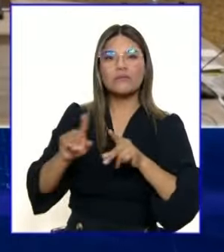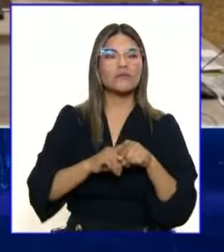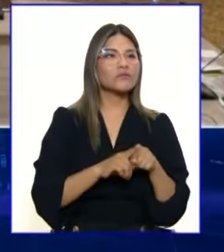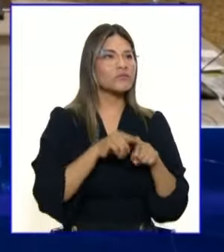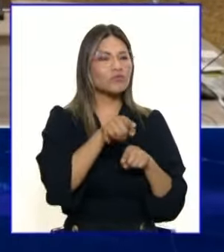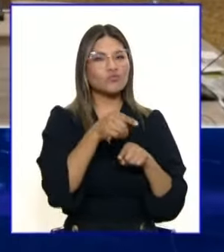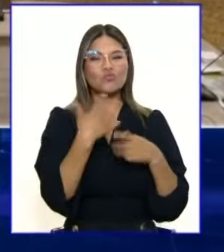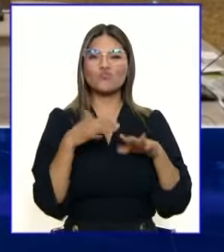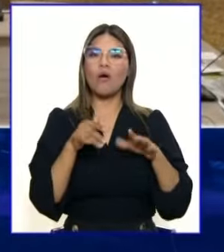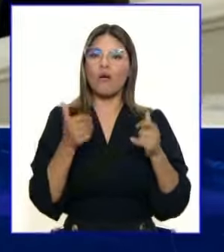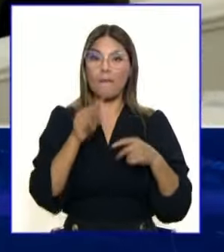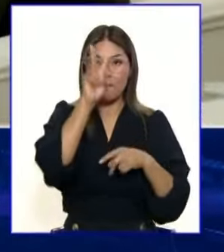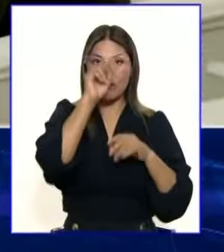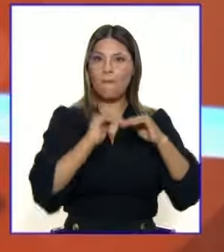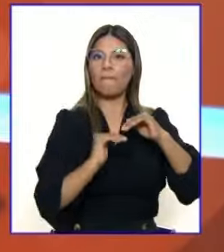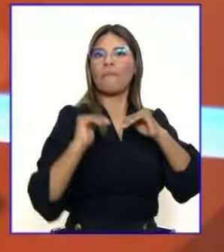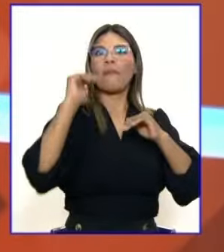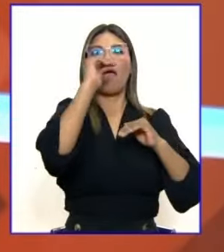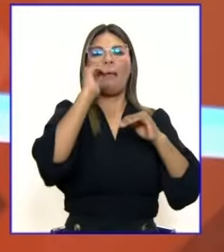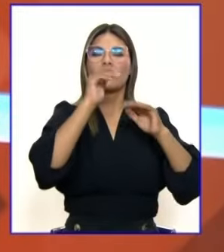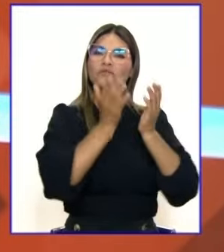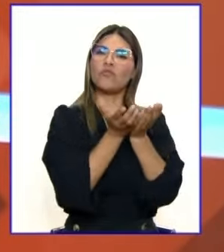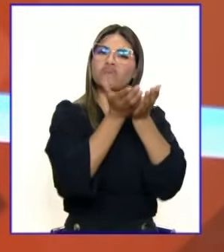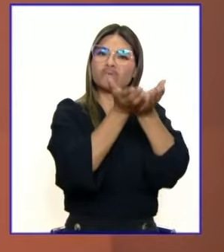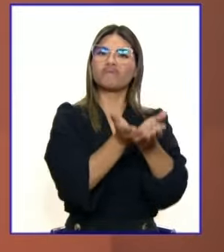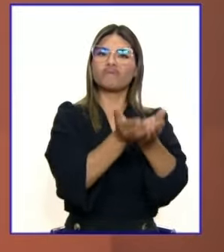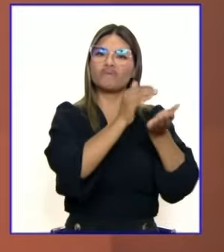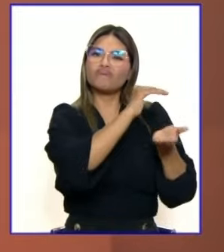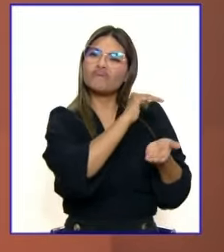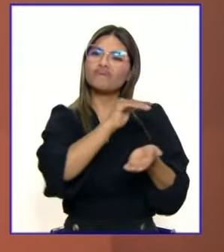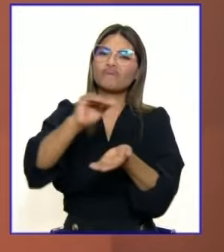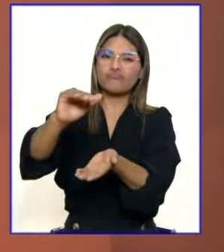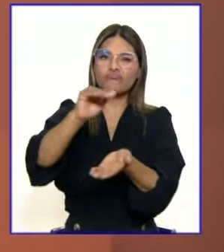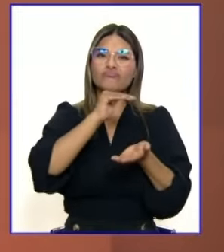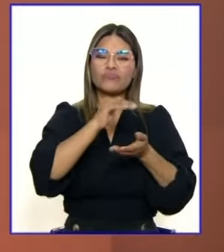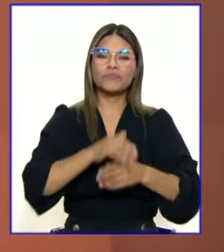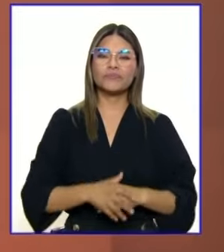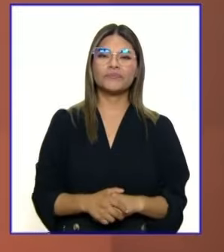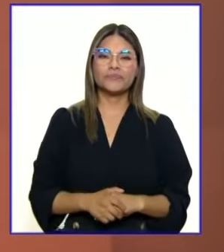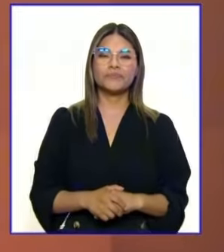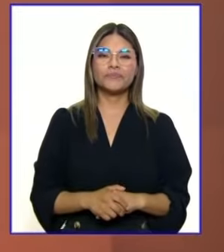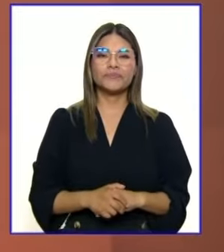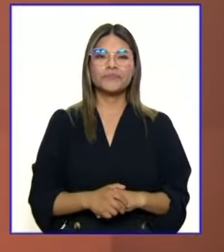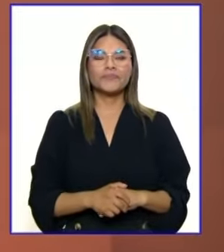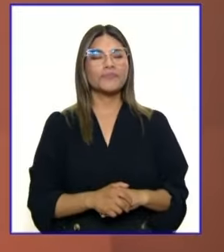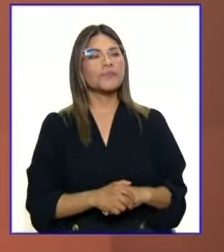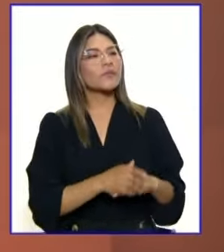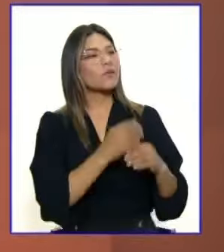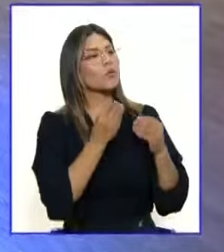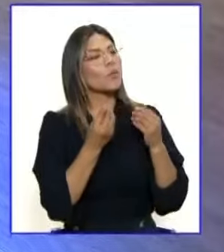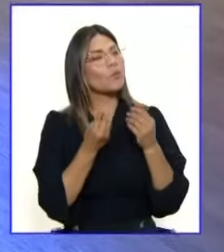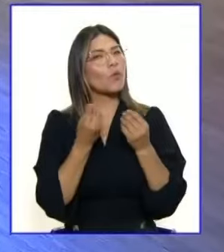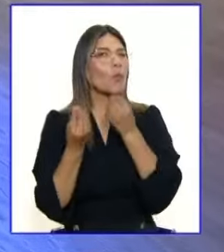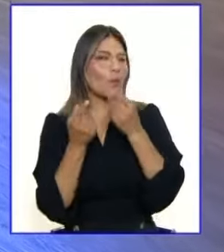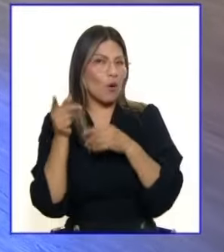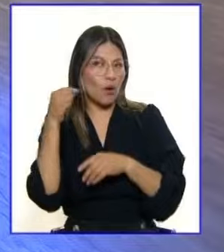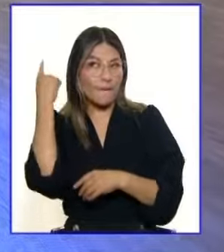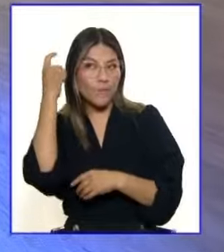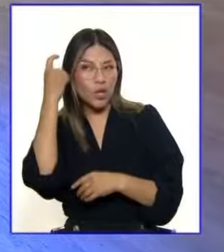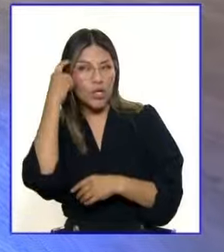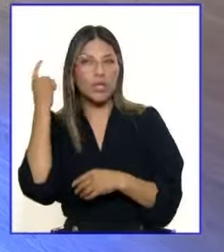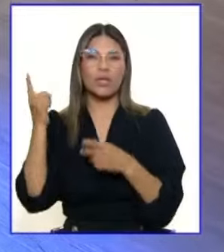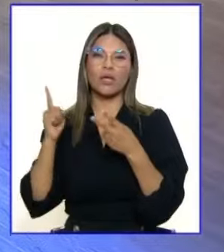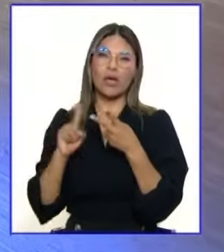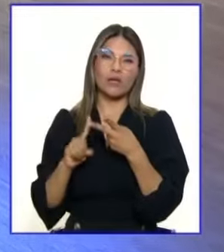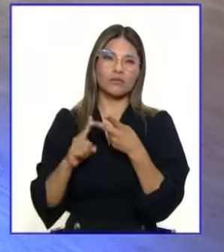en el escenario comercial global. ¿Qué políticas, qué prácticas podemos destacar en estos últimos años, en algunas de las 21